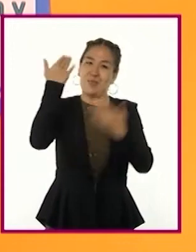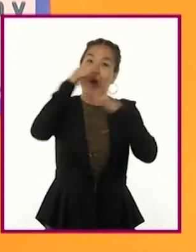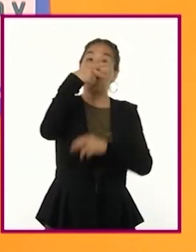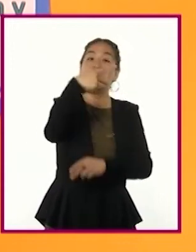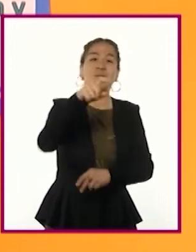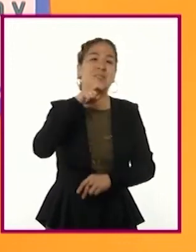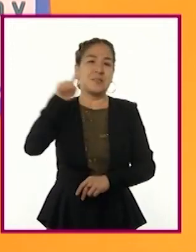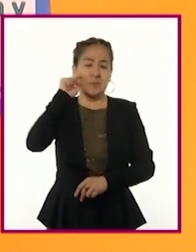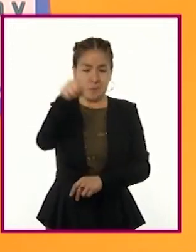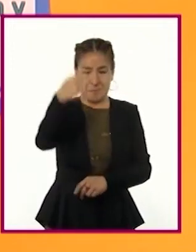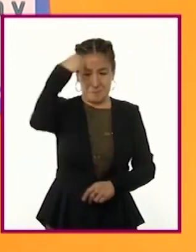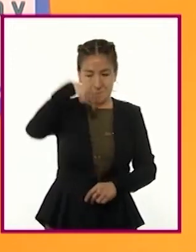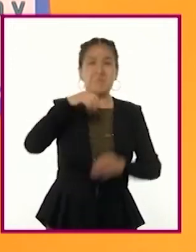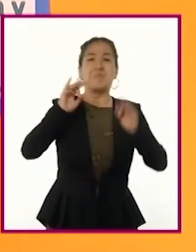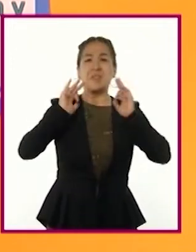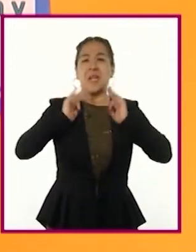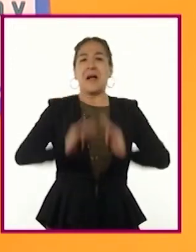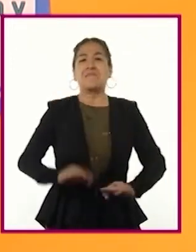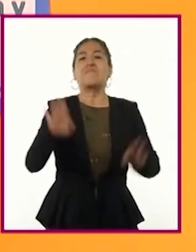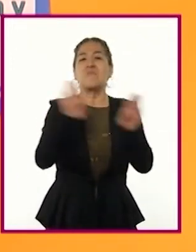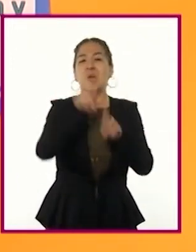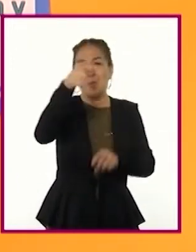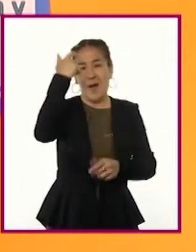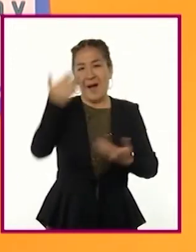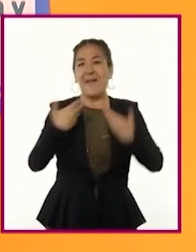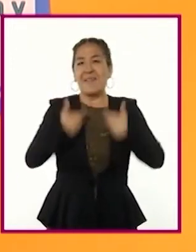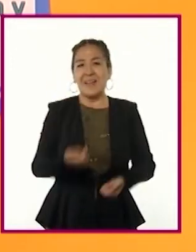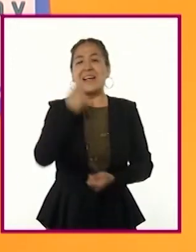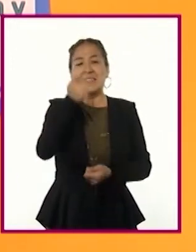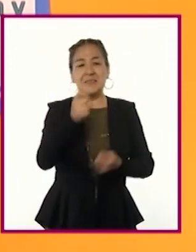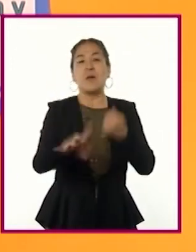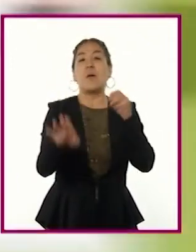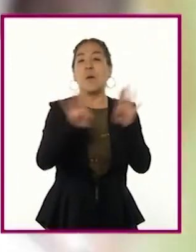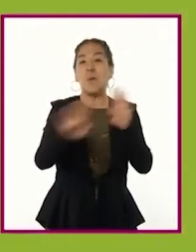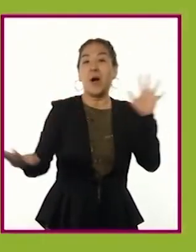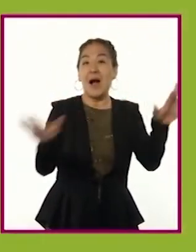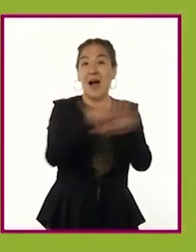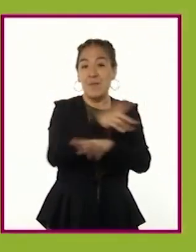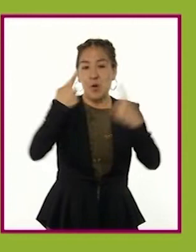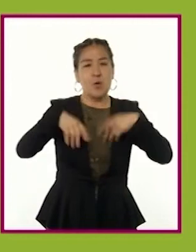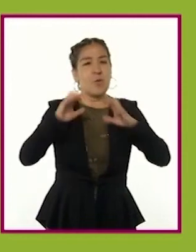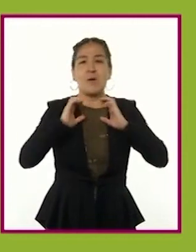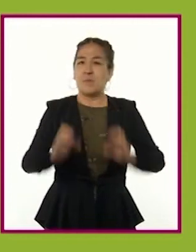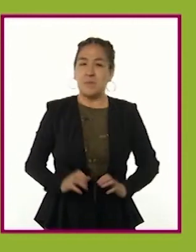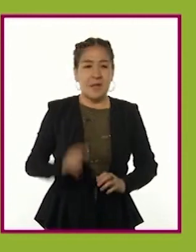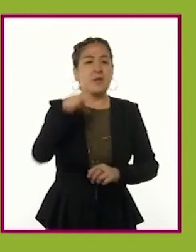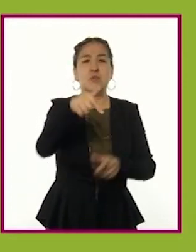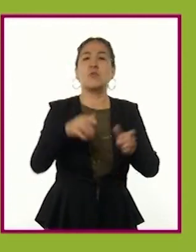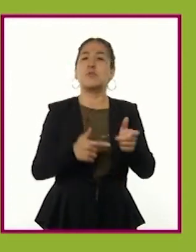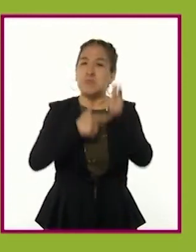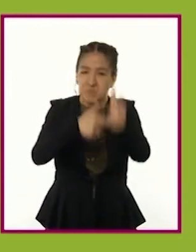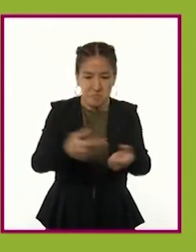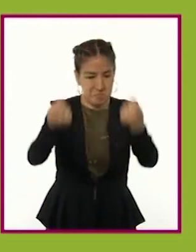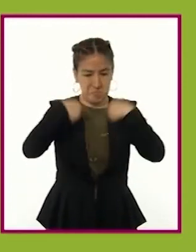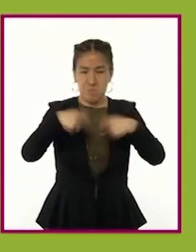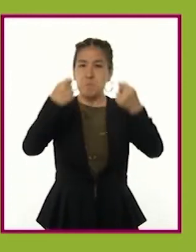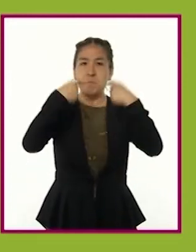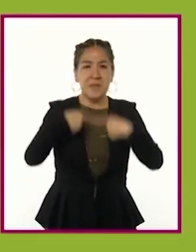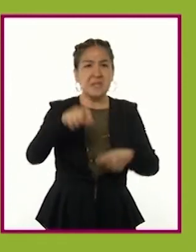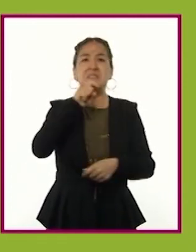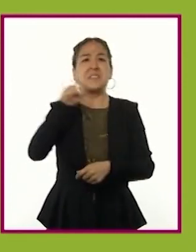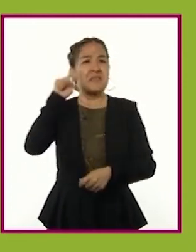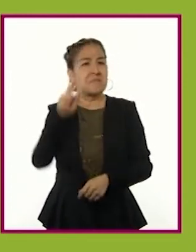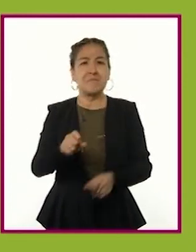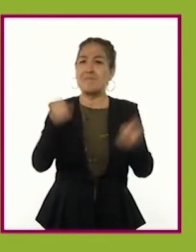estarán tranquilas, ya que comprenderán que esto no les ocasionará ningún cambio físico. El cuerpo seguirá siendo el mismo después de tener